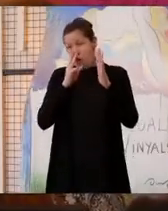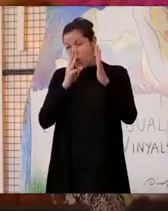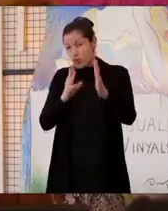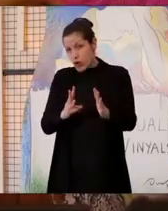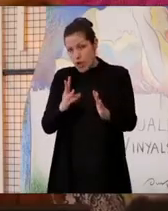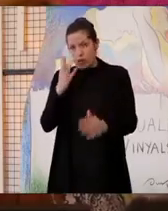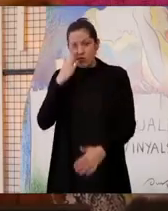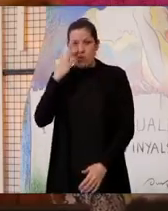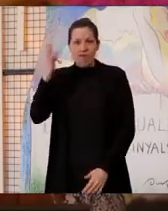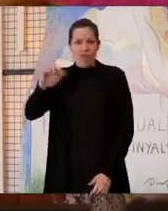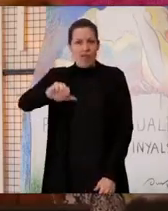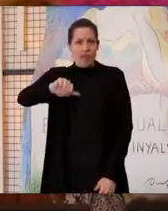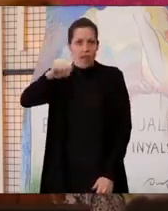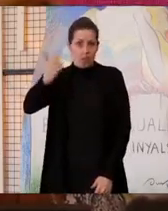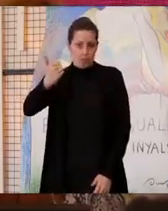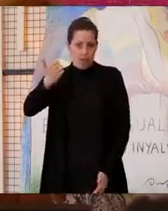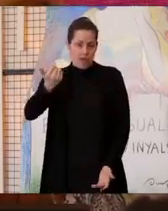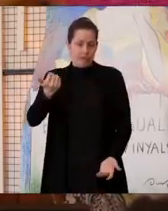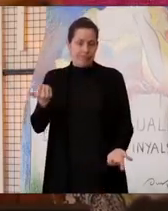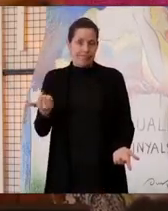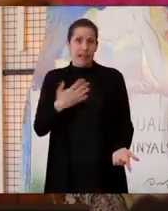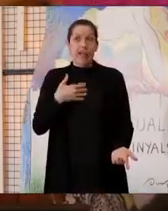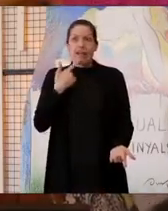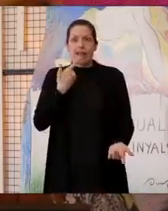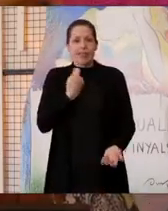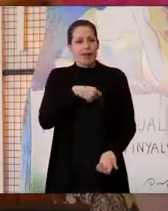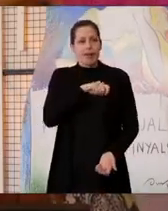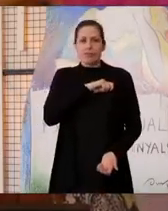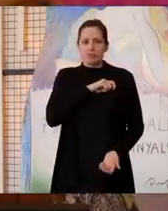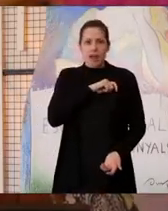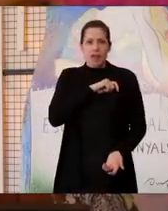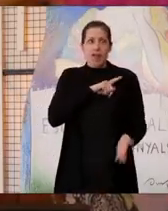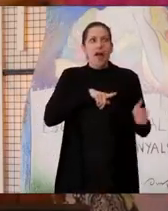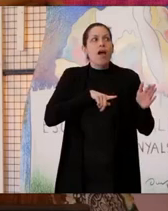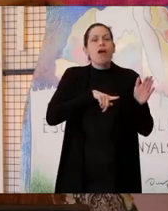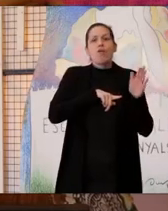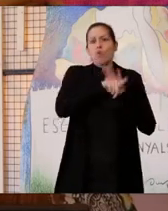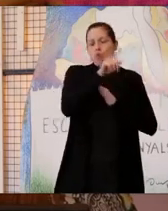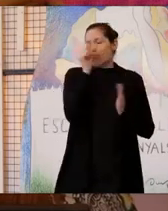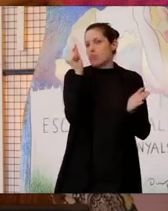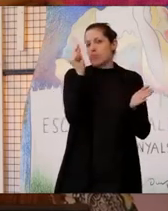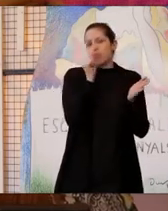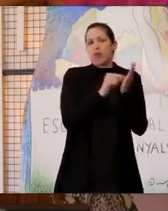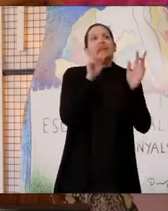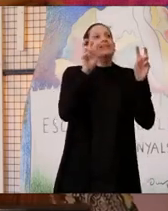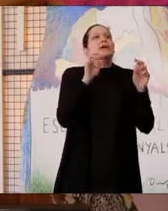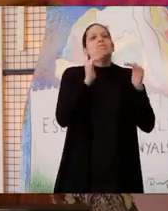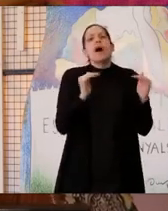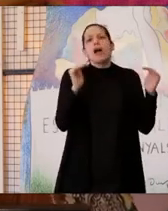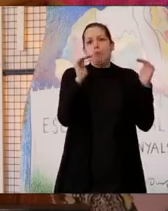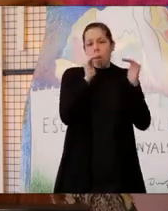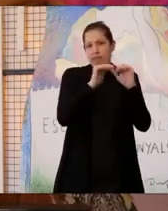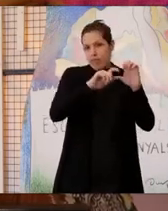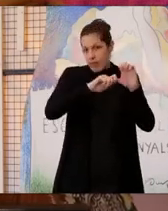o sea yo creo que en España ha sido la evolución en estos temas de igualdad de